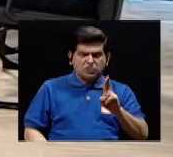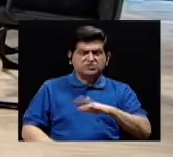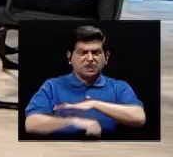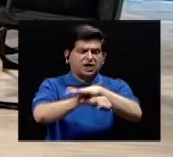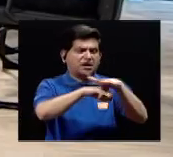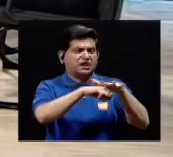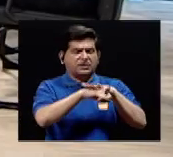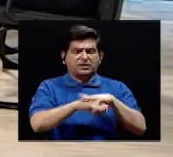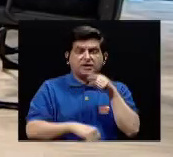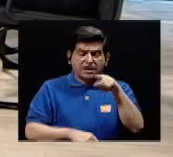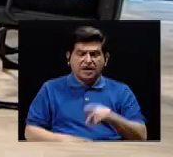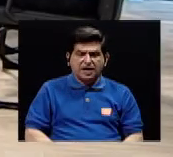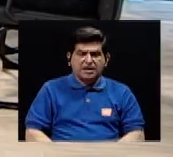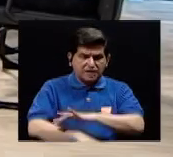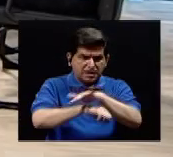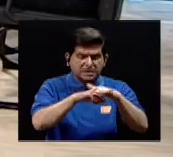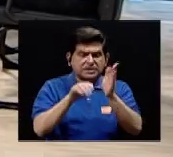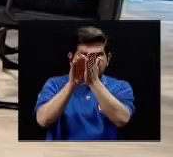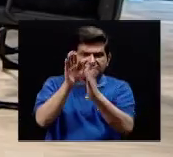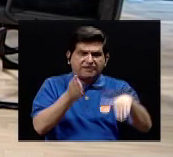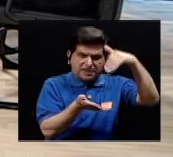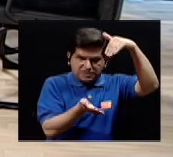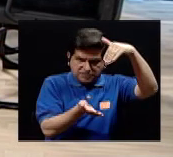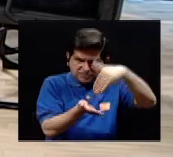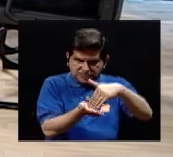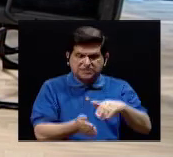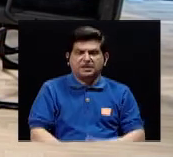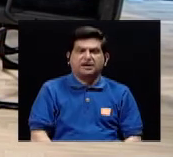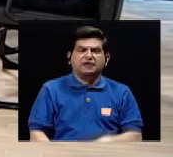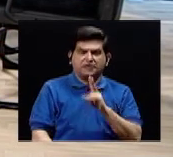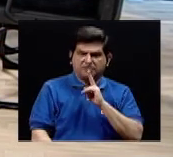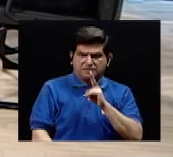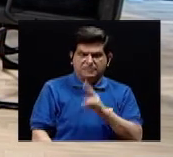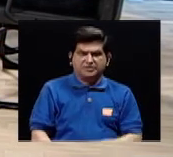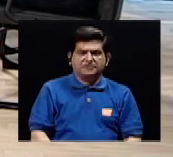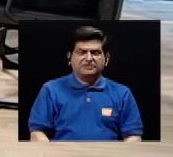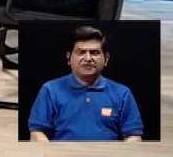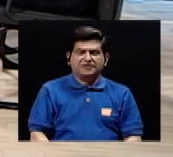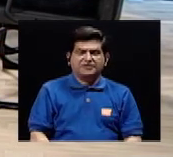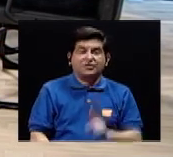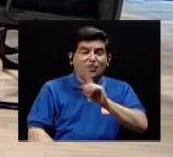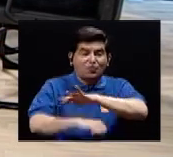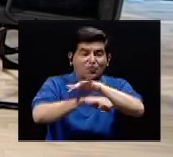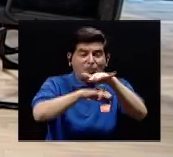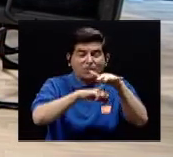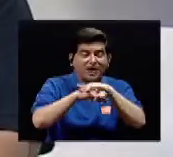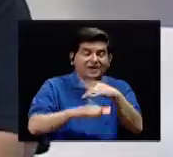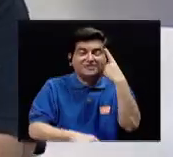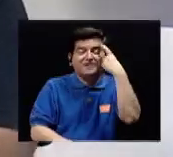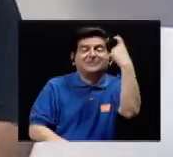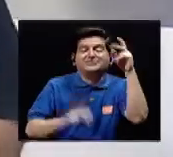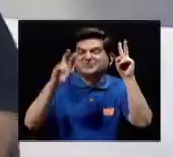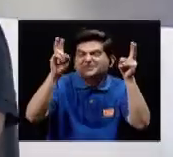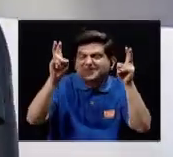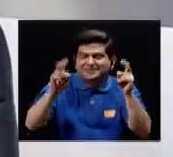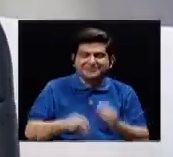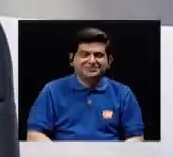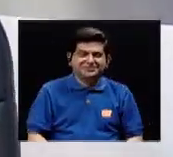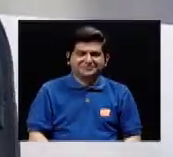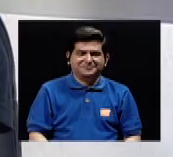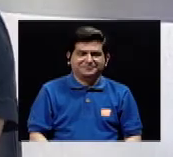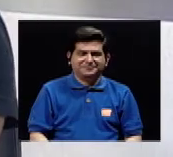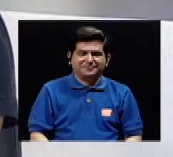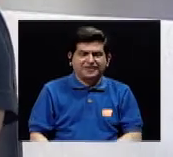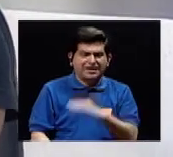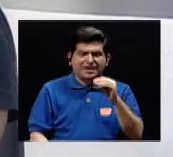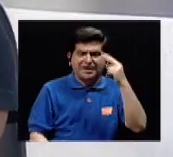una isla y dentro de esa isla el Valle Central es, ¿verdad? La isla de las islas. La isla de la fantasía. Y los negros solo están